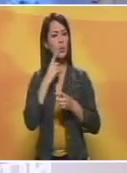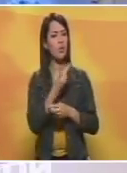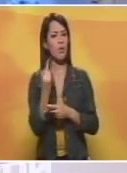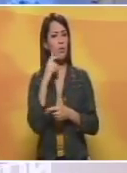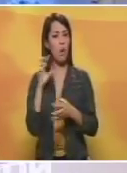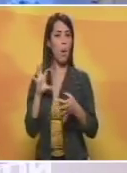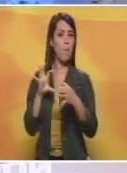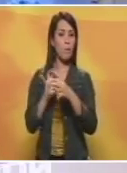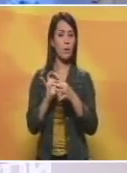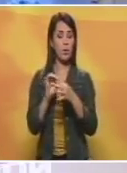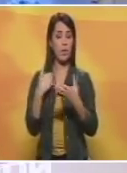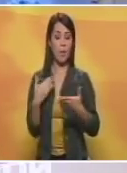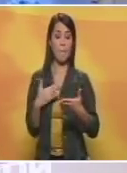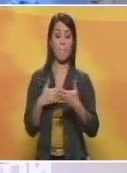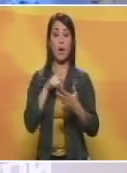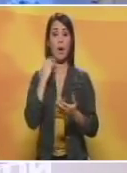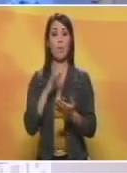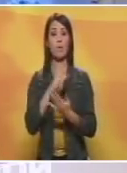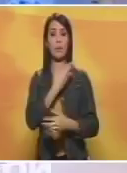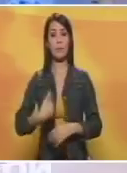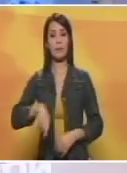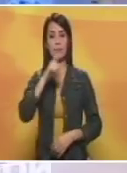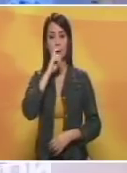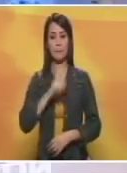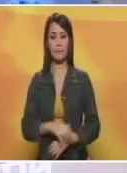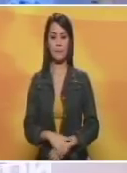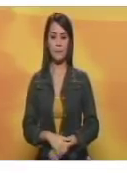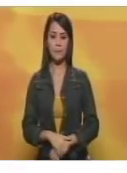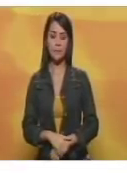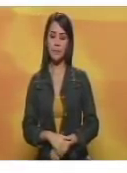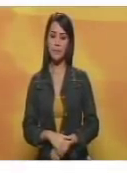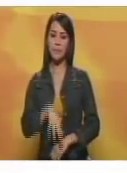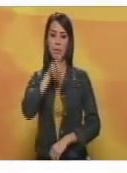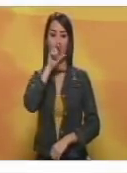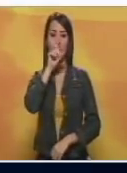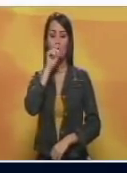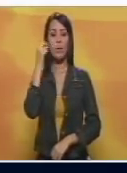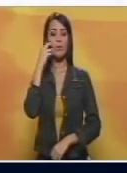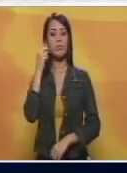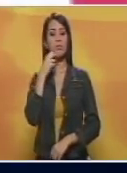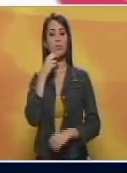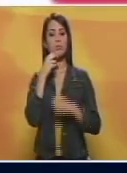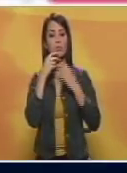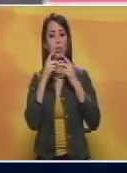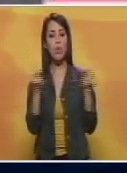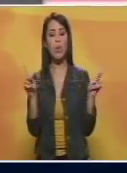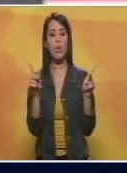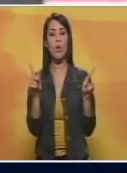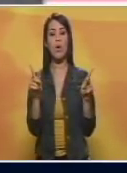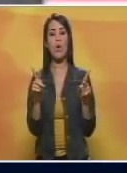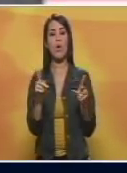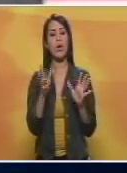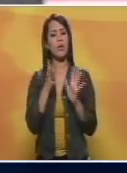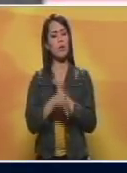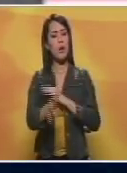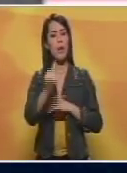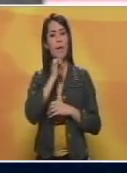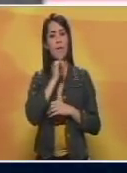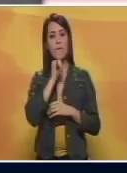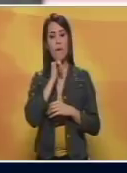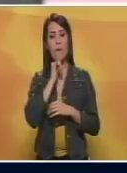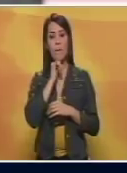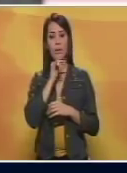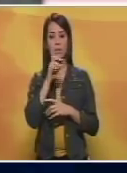al atentado contra el presidente nicolás maduro a través de la cancillería peruana indicó que la información ha sido transmitida